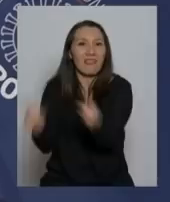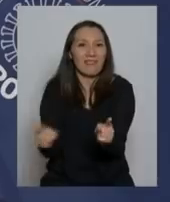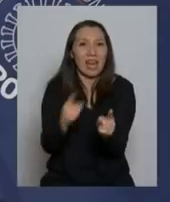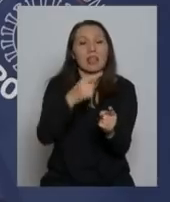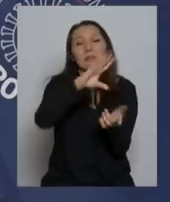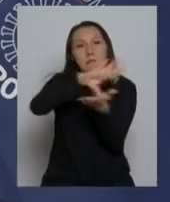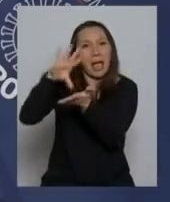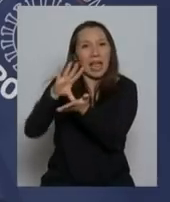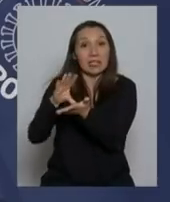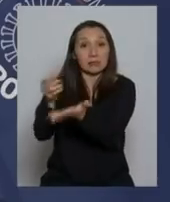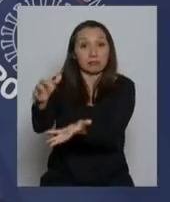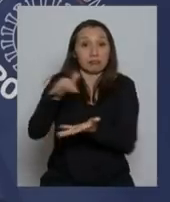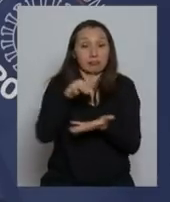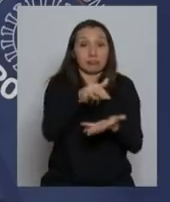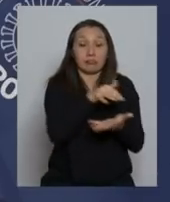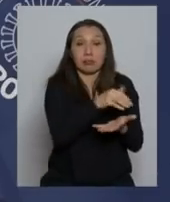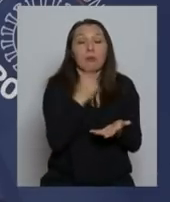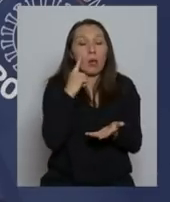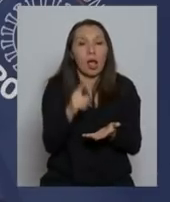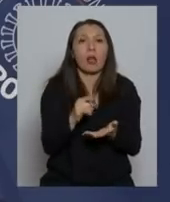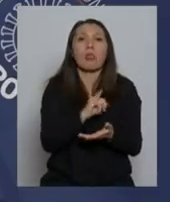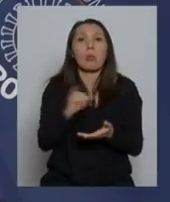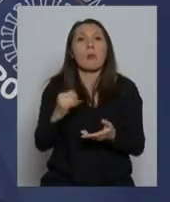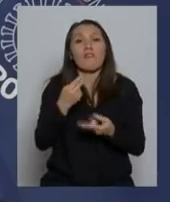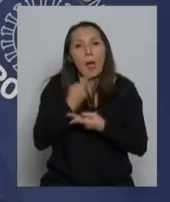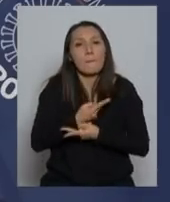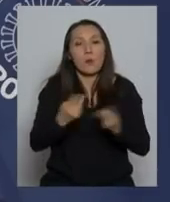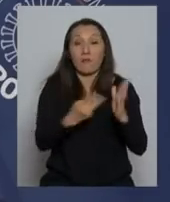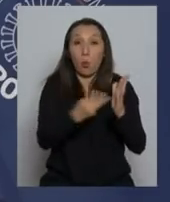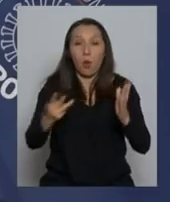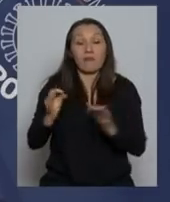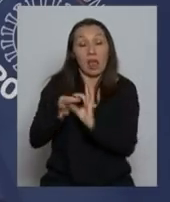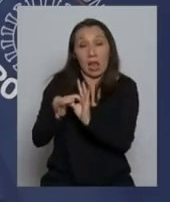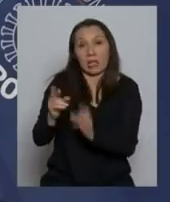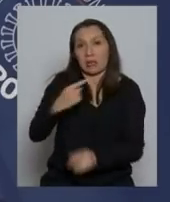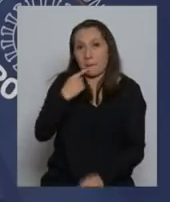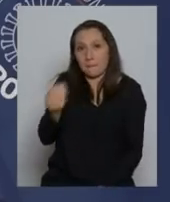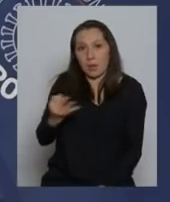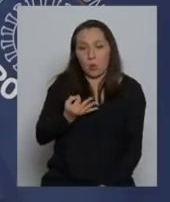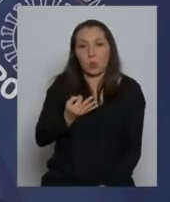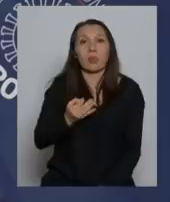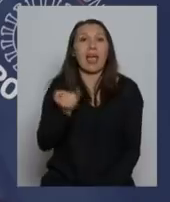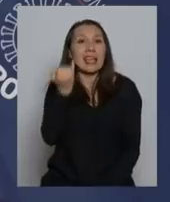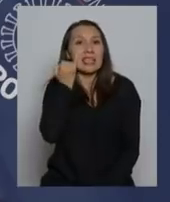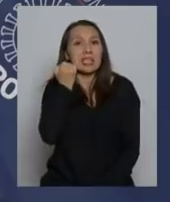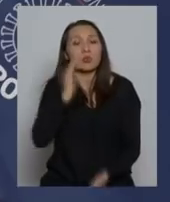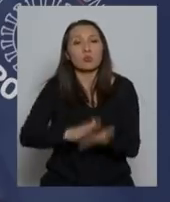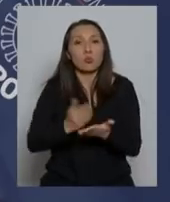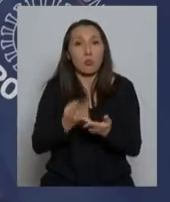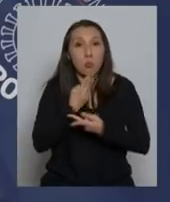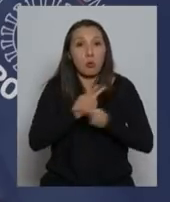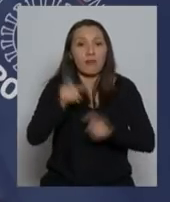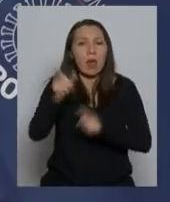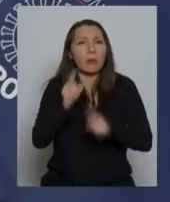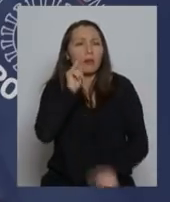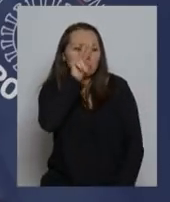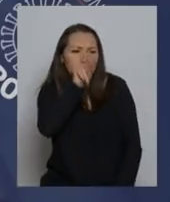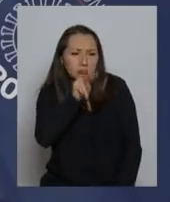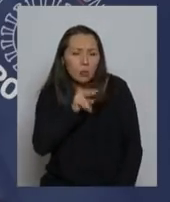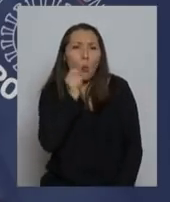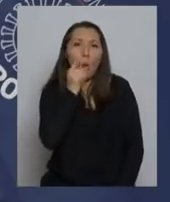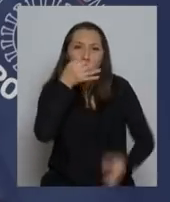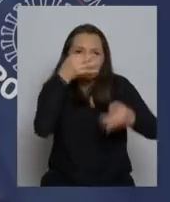que gracias a su pregunta lo voy a publicar en la página web del MINSAL y del Instituto de Salud Pública, para que las personas puedan